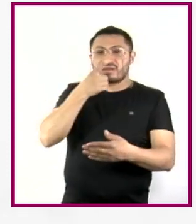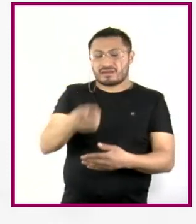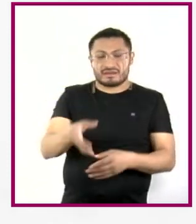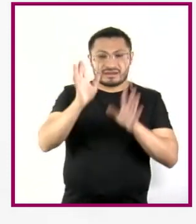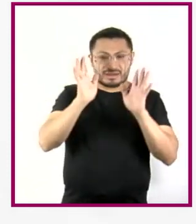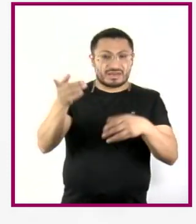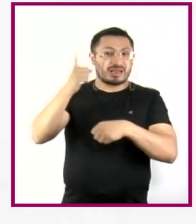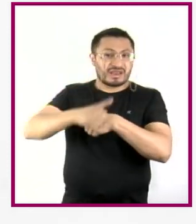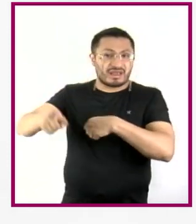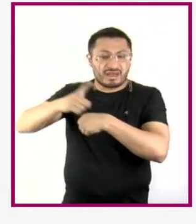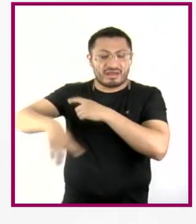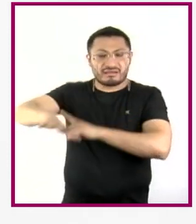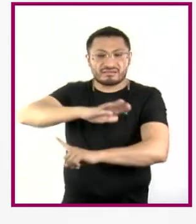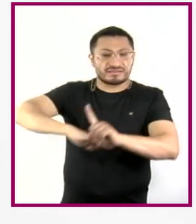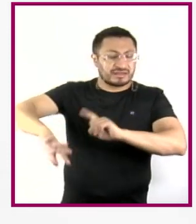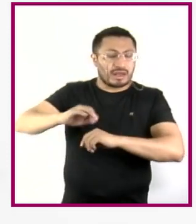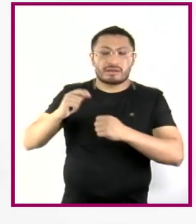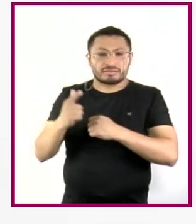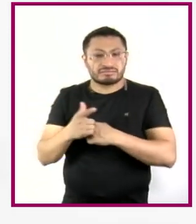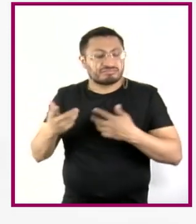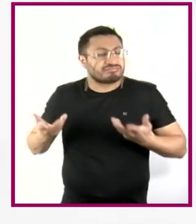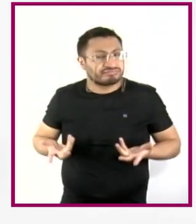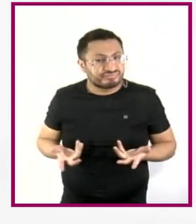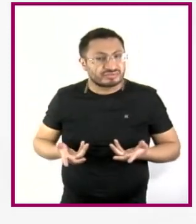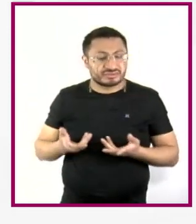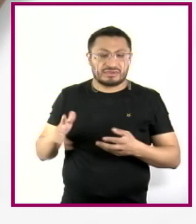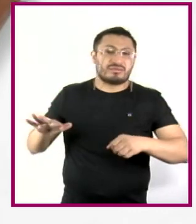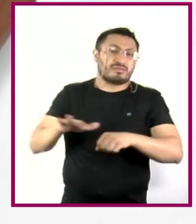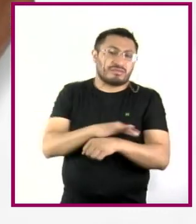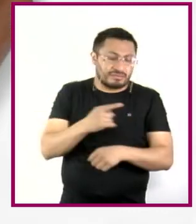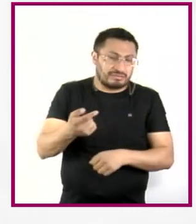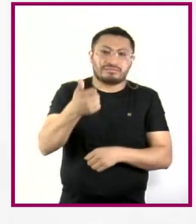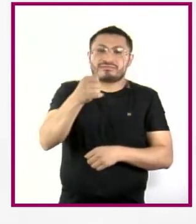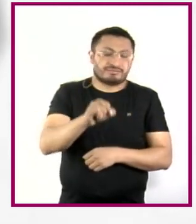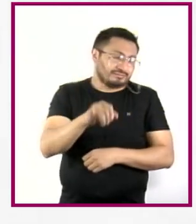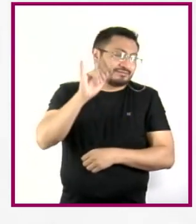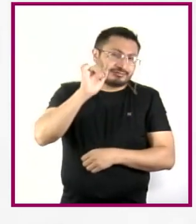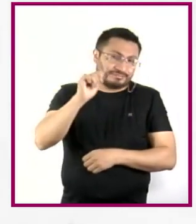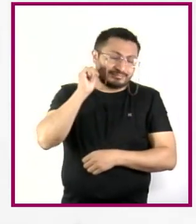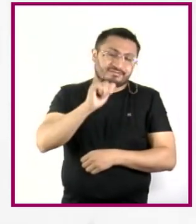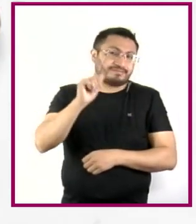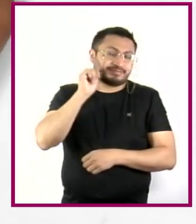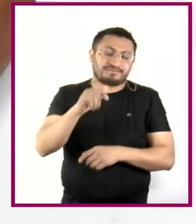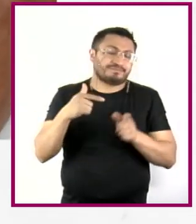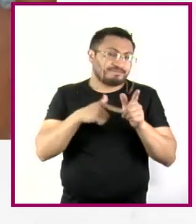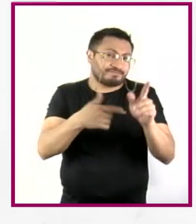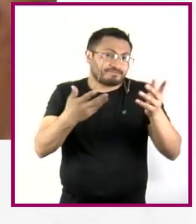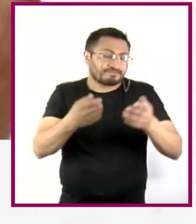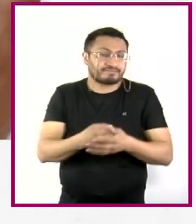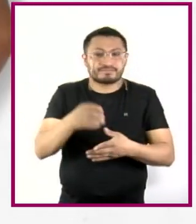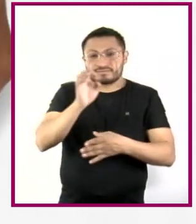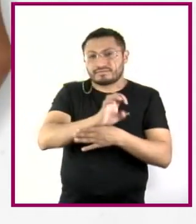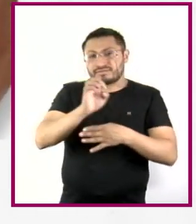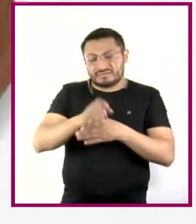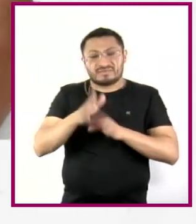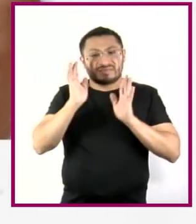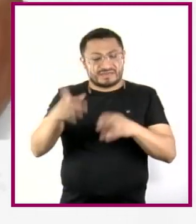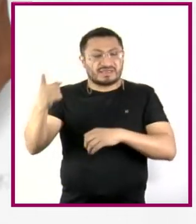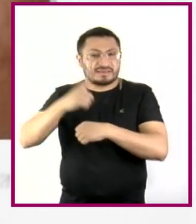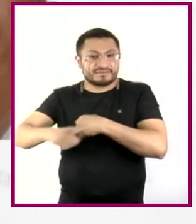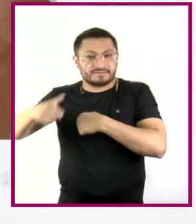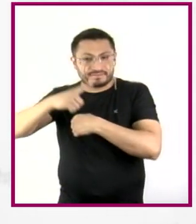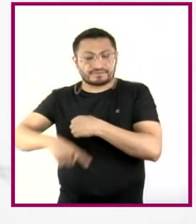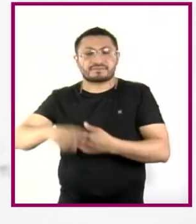ambiental ya se ha producido por algún motivo, porque desgraciadamente, desafortunadamente esto sigue sucediendo, entonces entra en funcionamiento